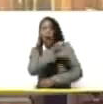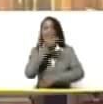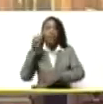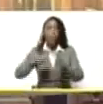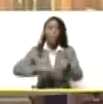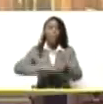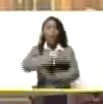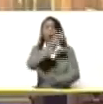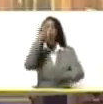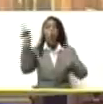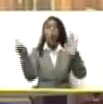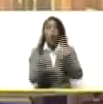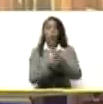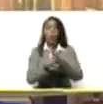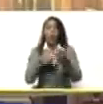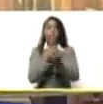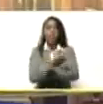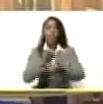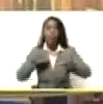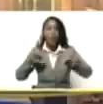con el diálogo económico